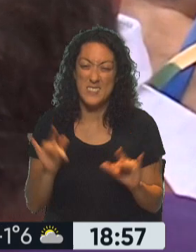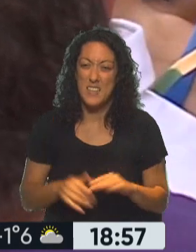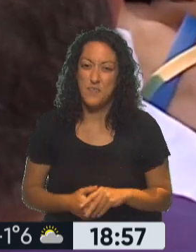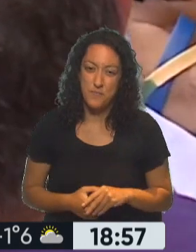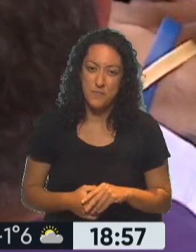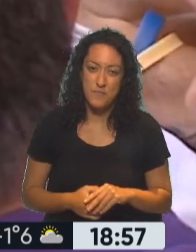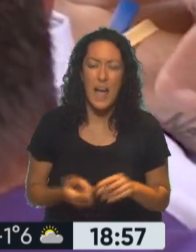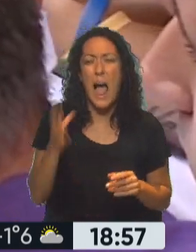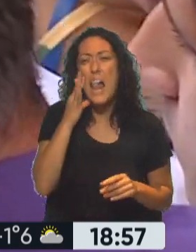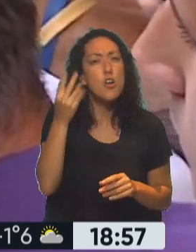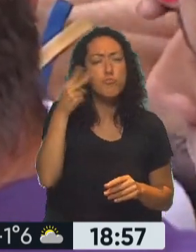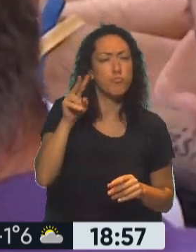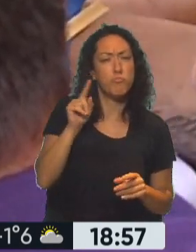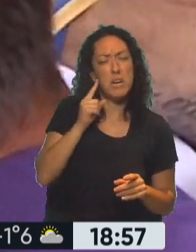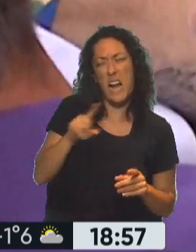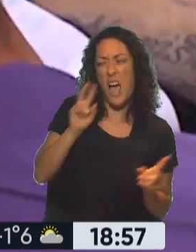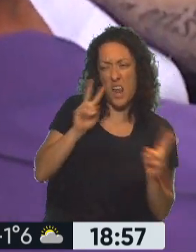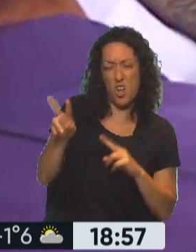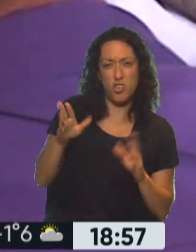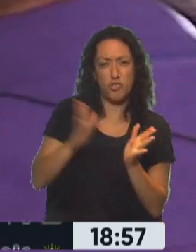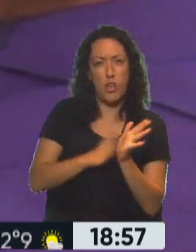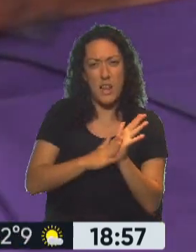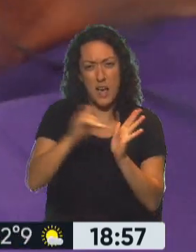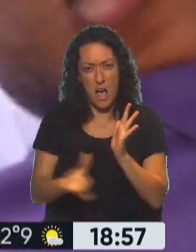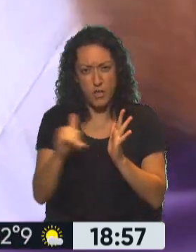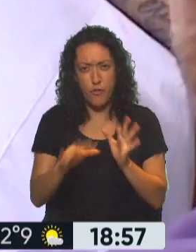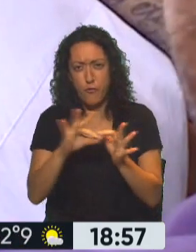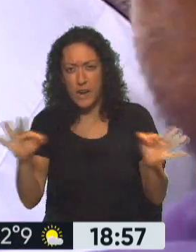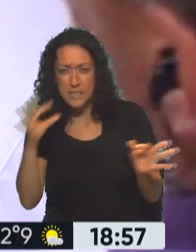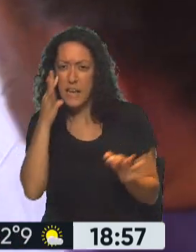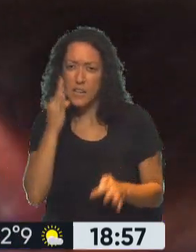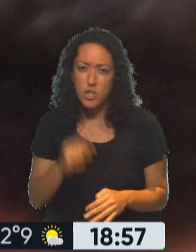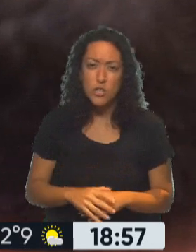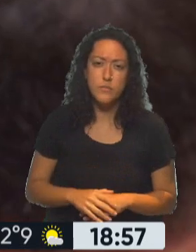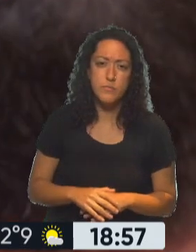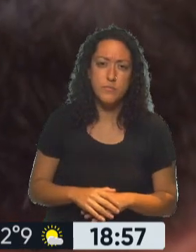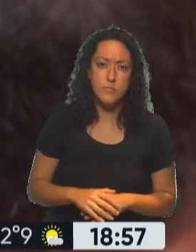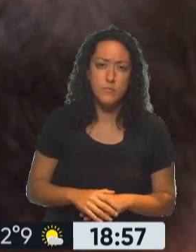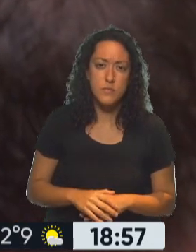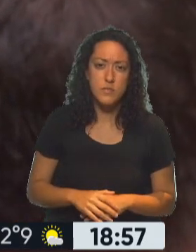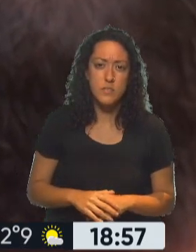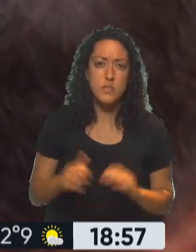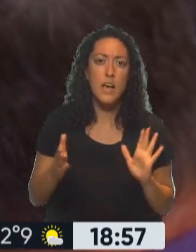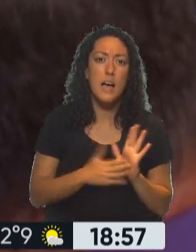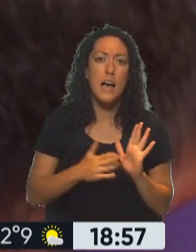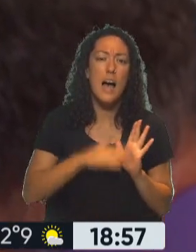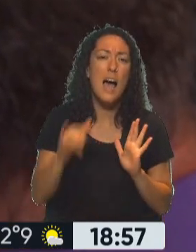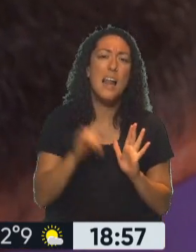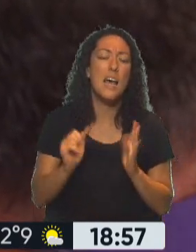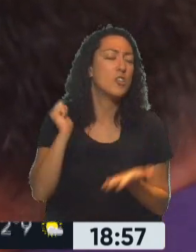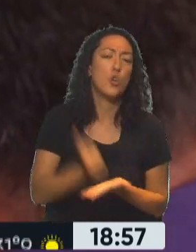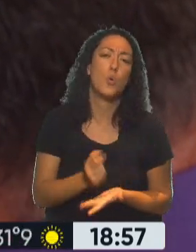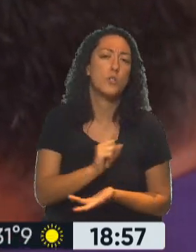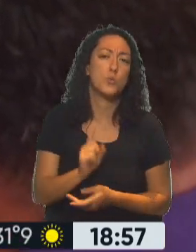algo la atención en cuanto al alegato? ¿Alguna frase, algo? No estuve durante el alegato. ¿Por qué no lo quisiste